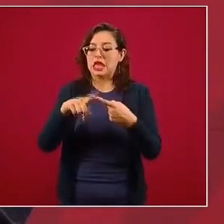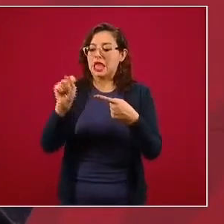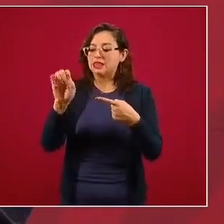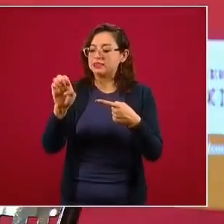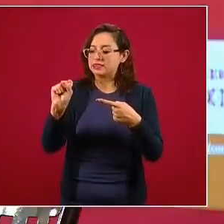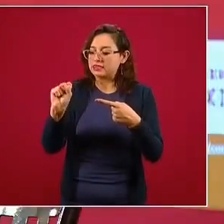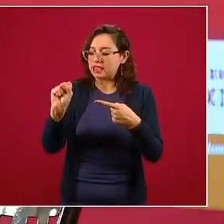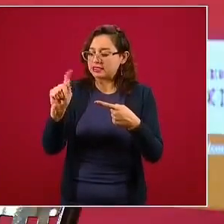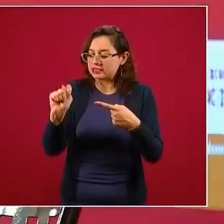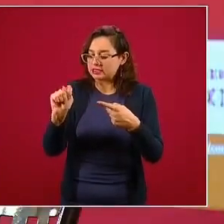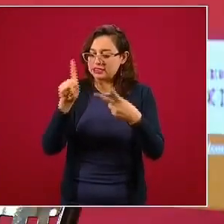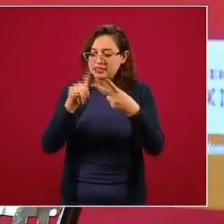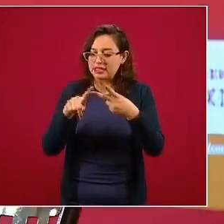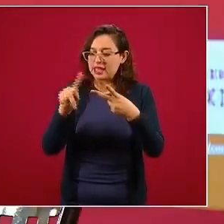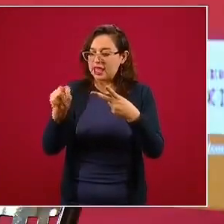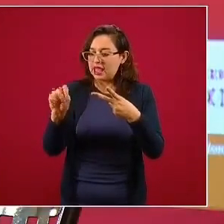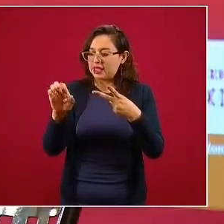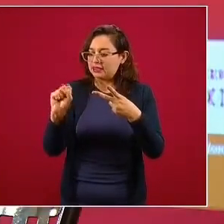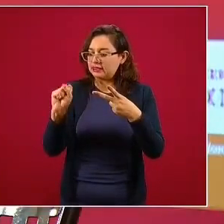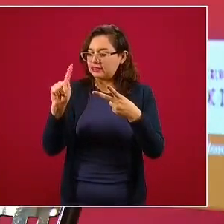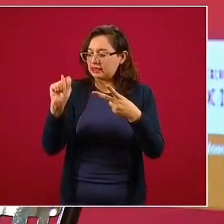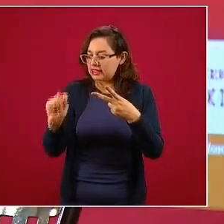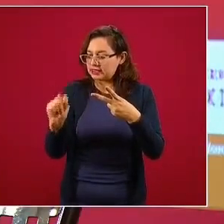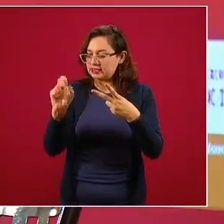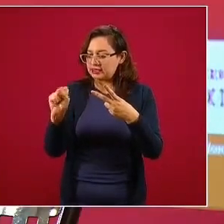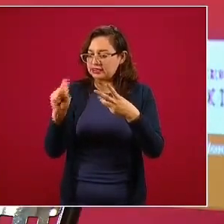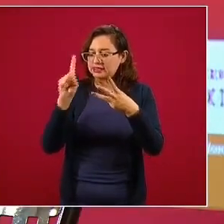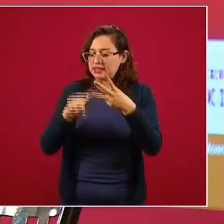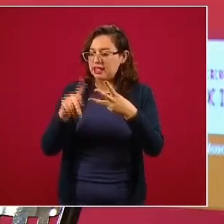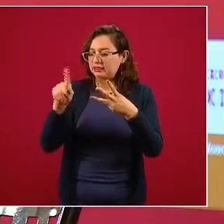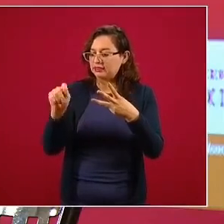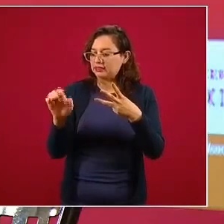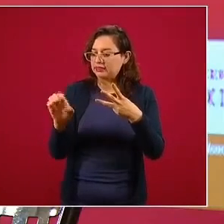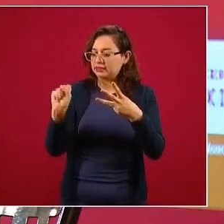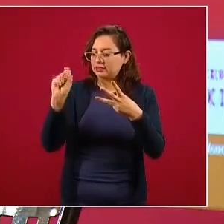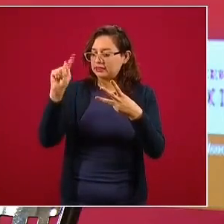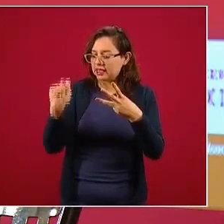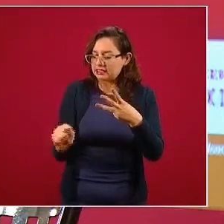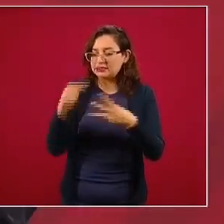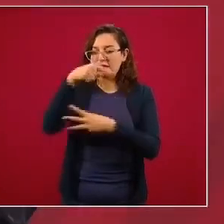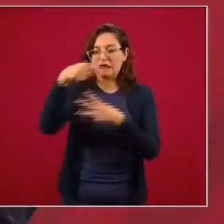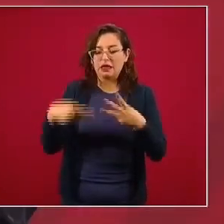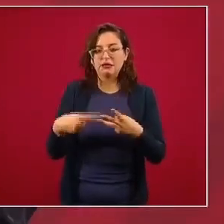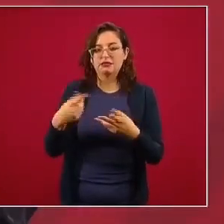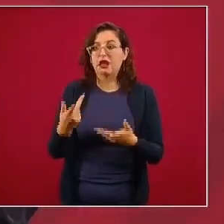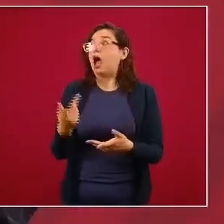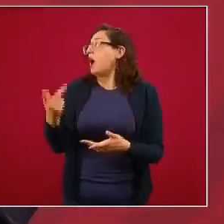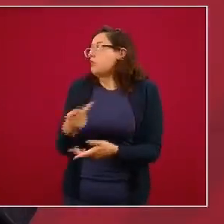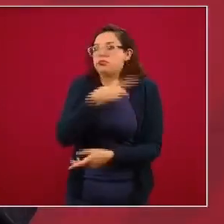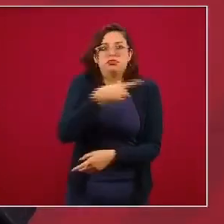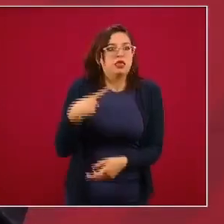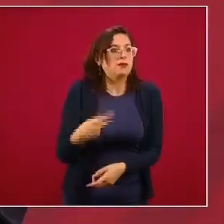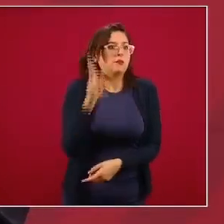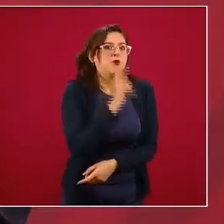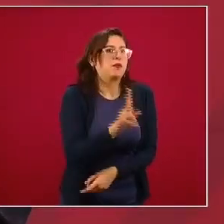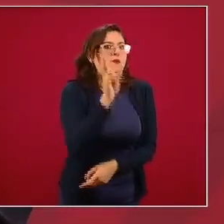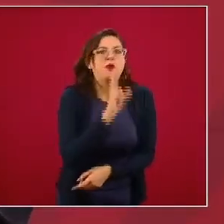una recomendación de hacer prueba a todo mundo, es una interpretación deformada, errónea, distorsionada.